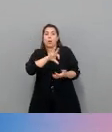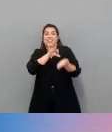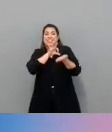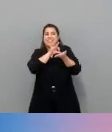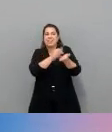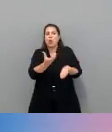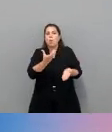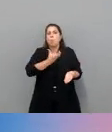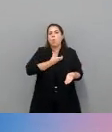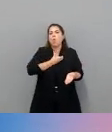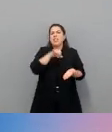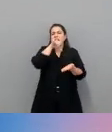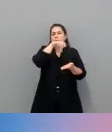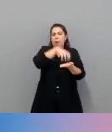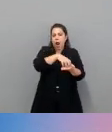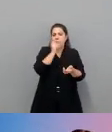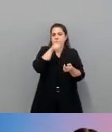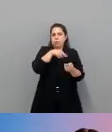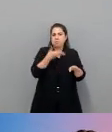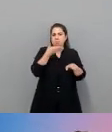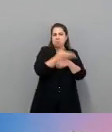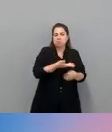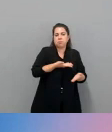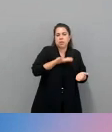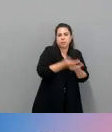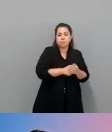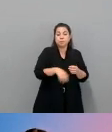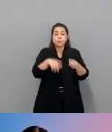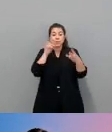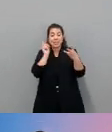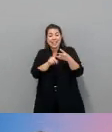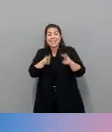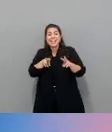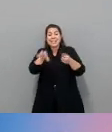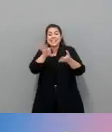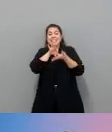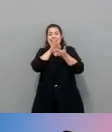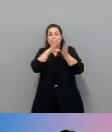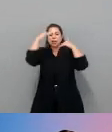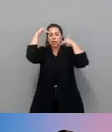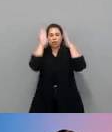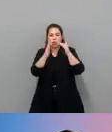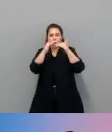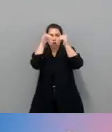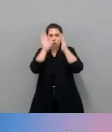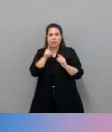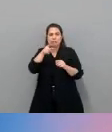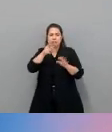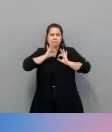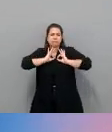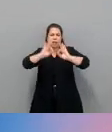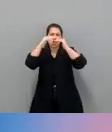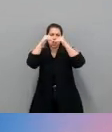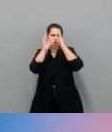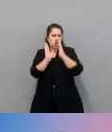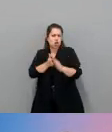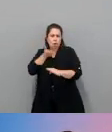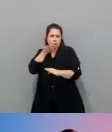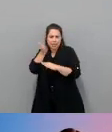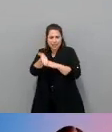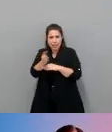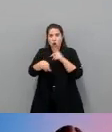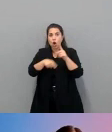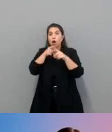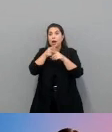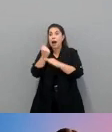municipales. Servicio de atención domiciliaria es un servicio especializado de atención en domicilio para el